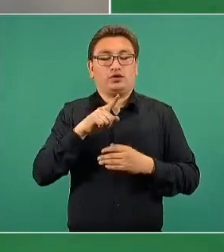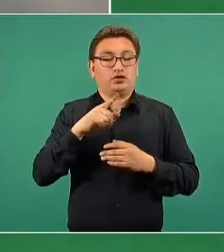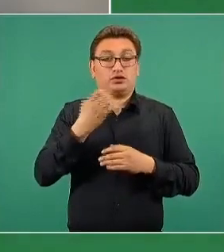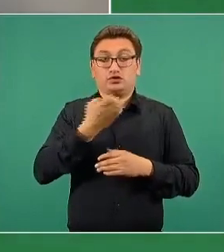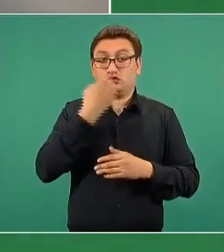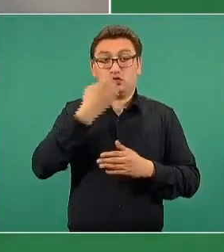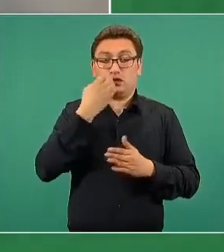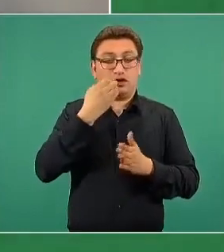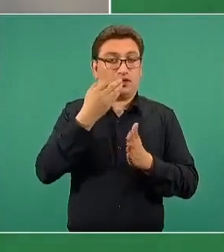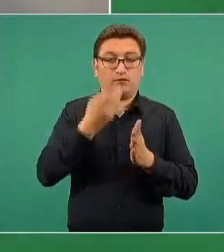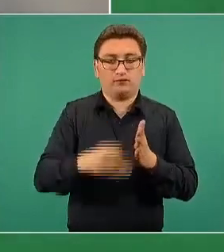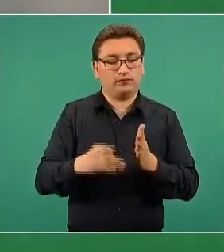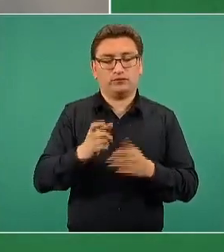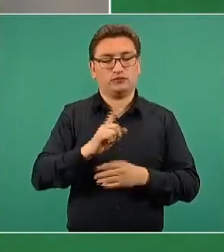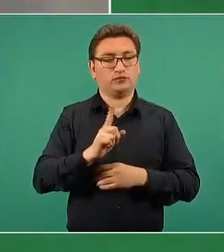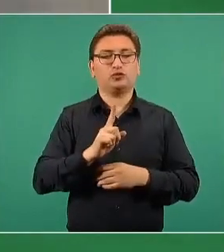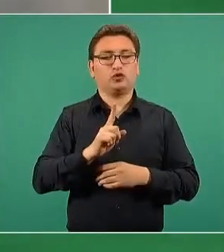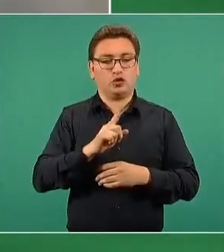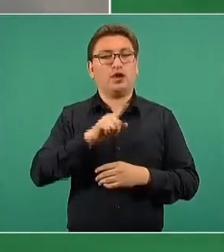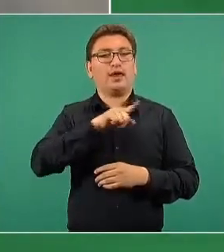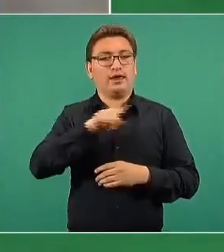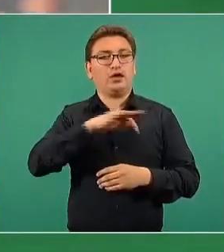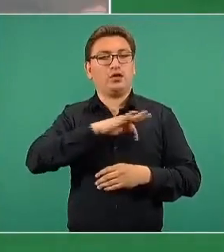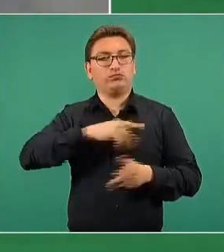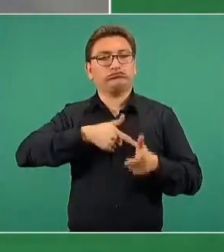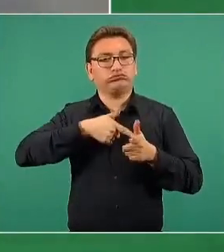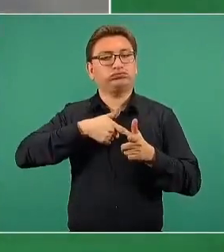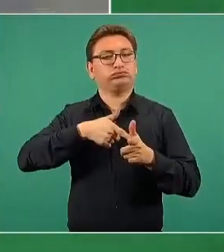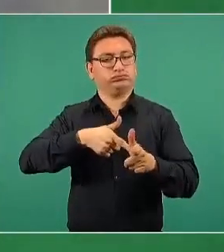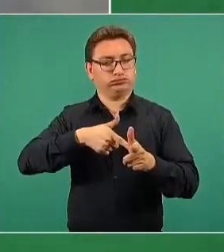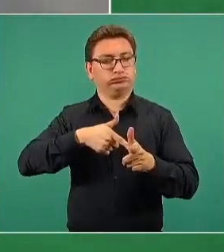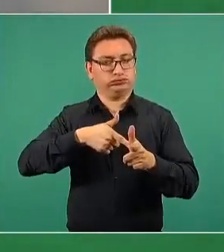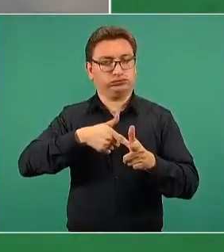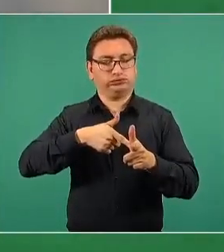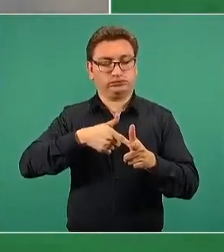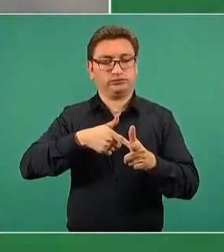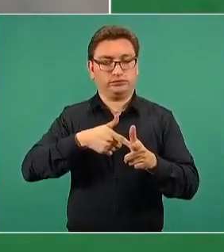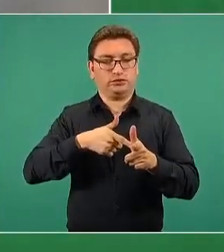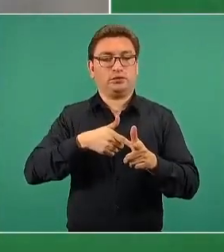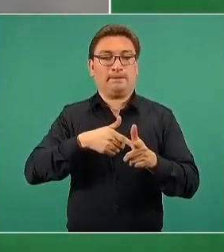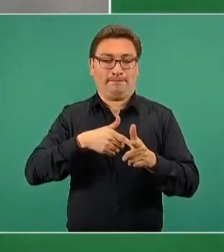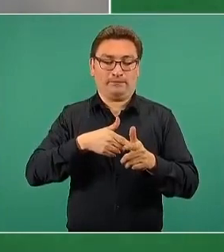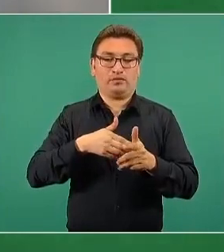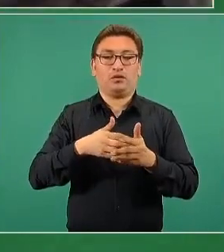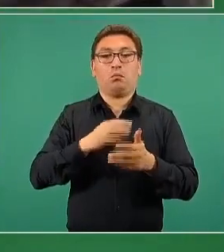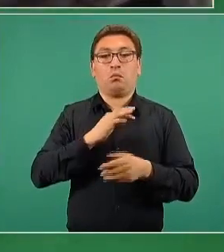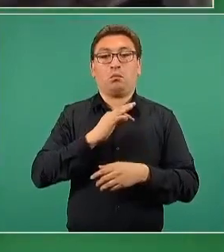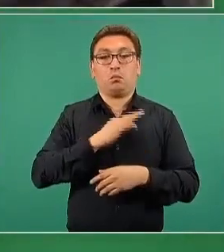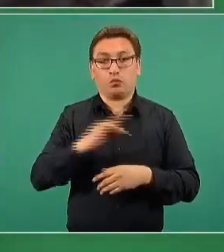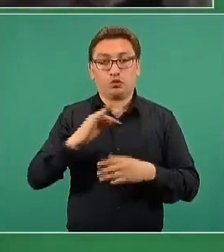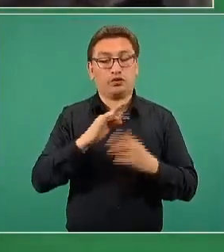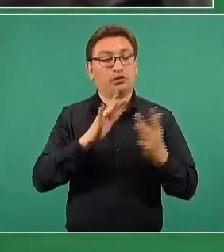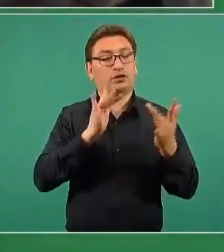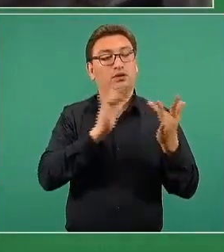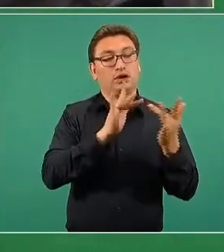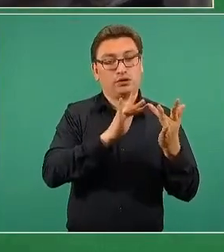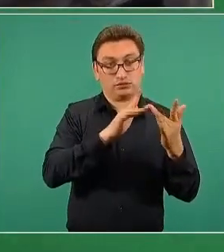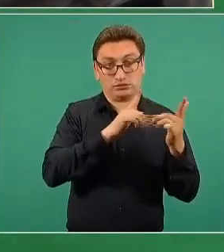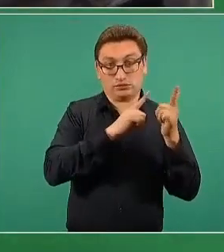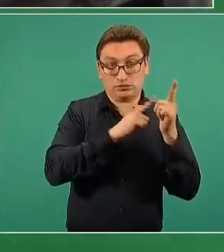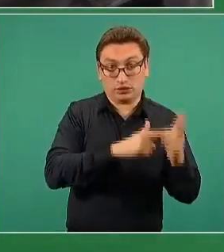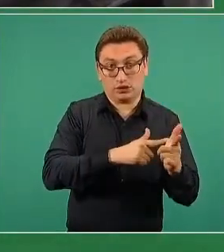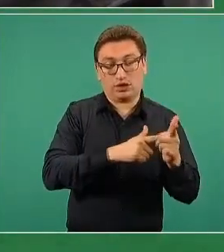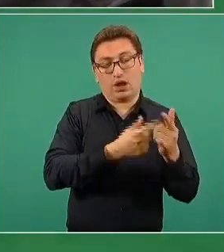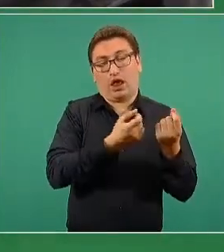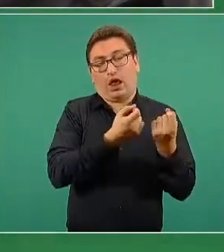falta de sus clases y que se continúe este tema de seguimiento a distancia para